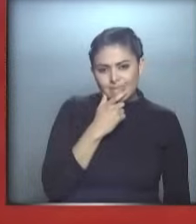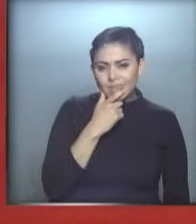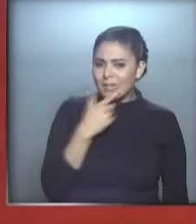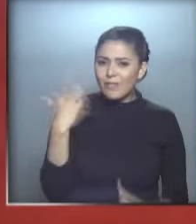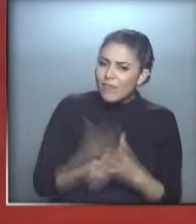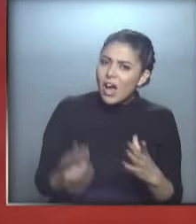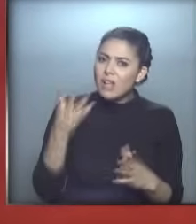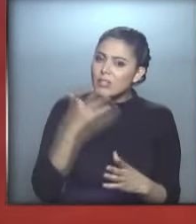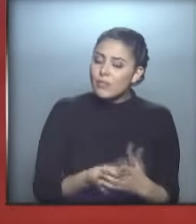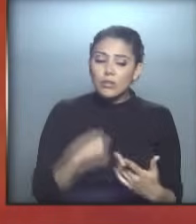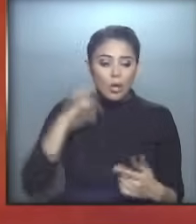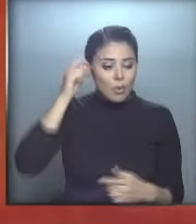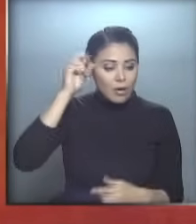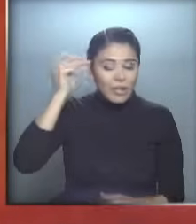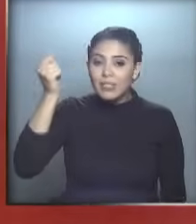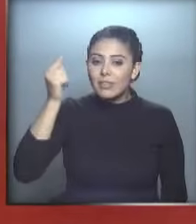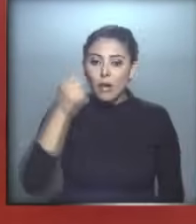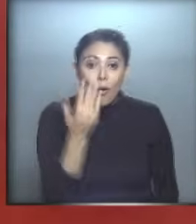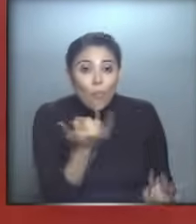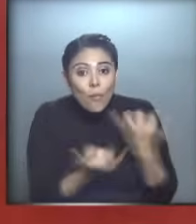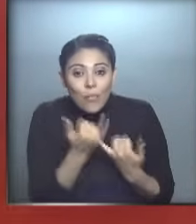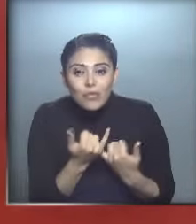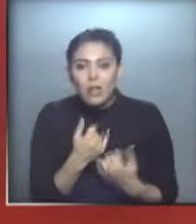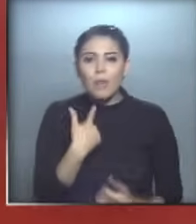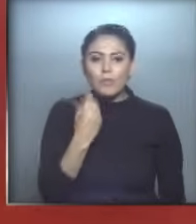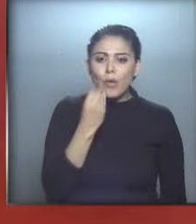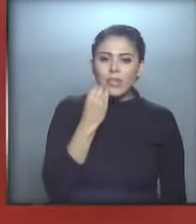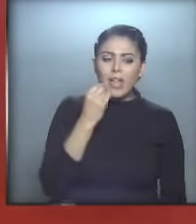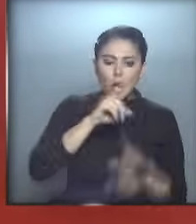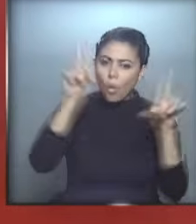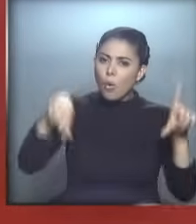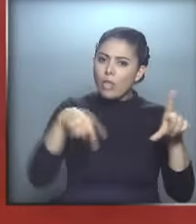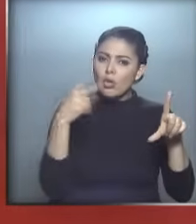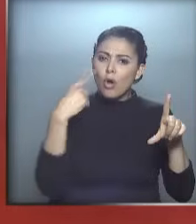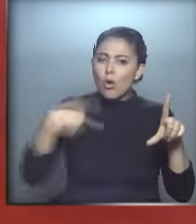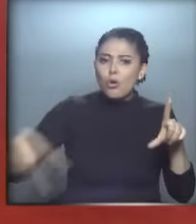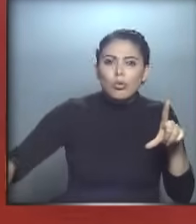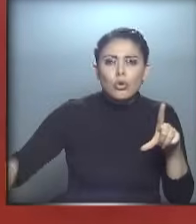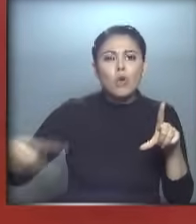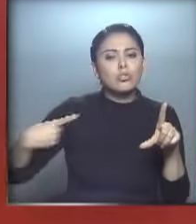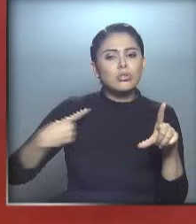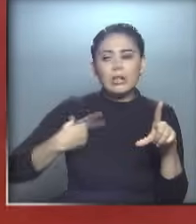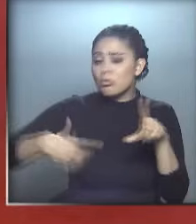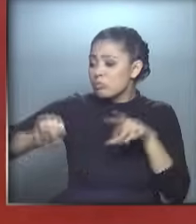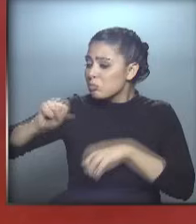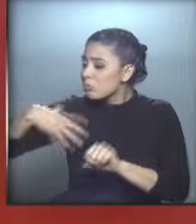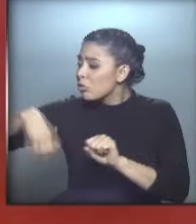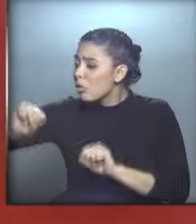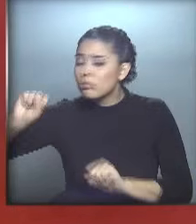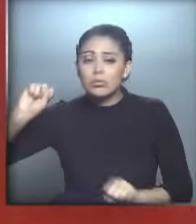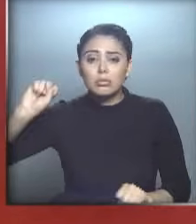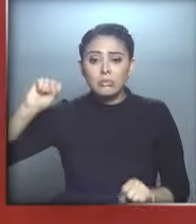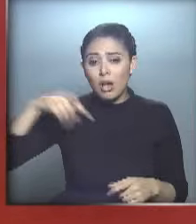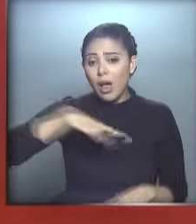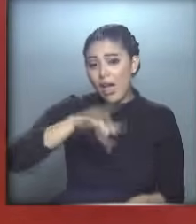salía. Entonces se me ocurrió una idea. ¿Cuál? Hacerlo pegando en el cuadro los materiales que encontré en los lugares